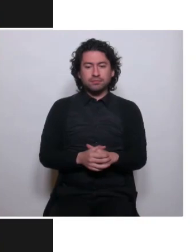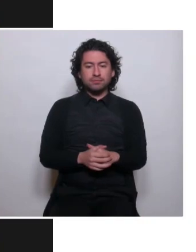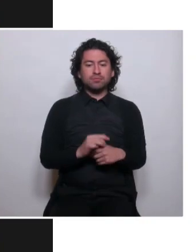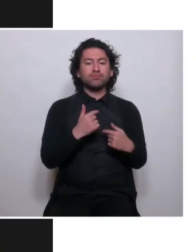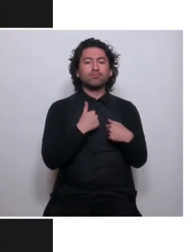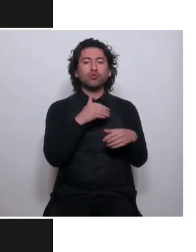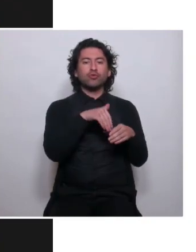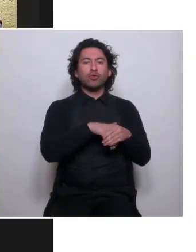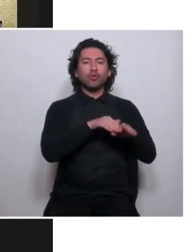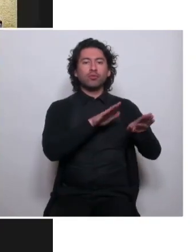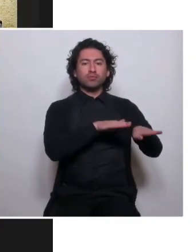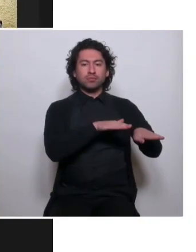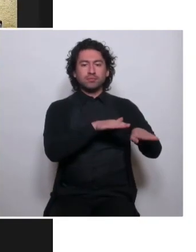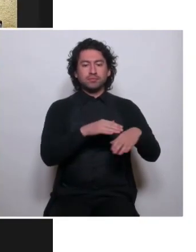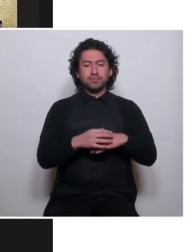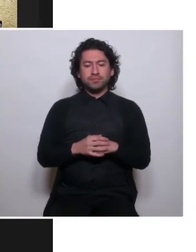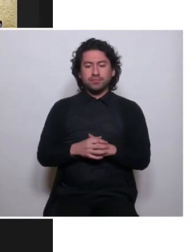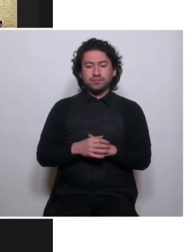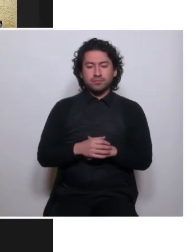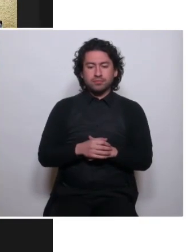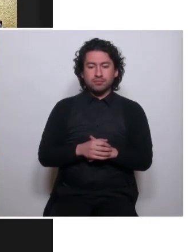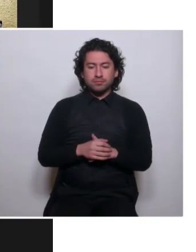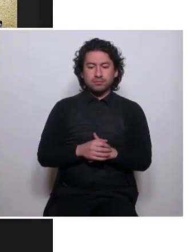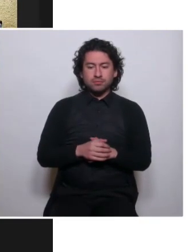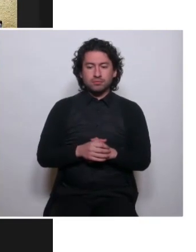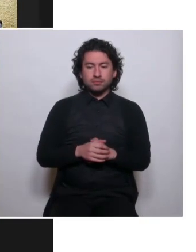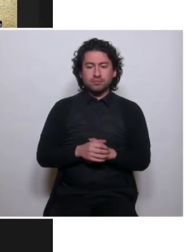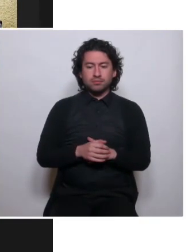Voto a favor, señor secretario.